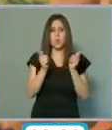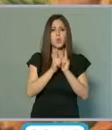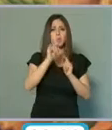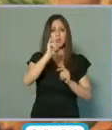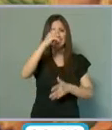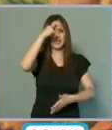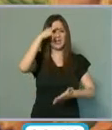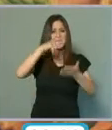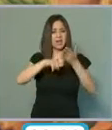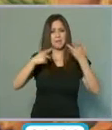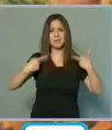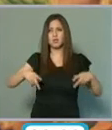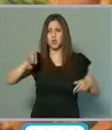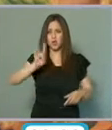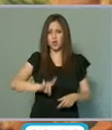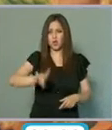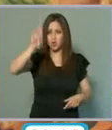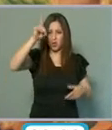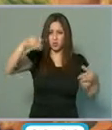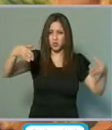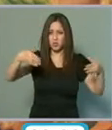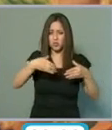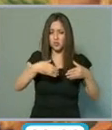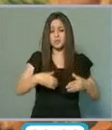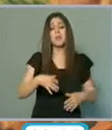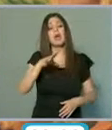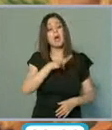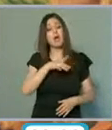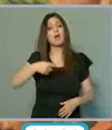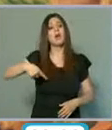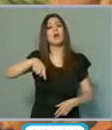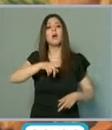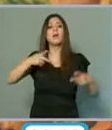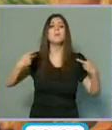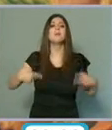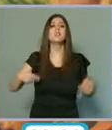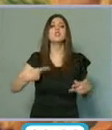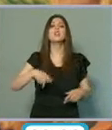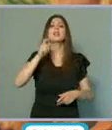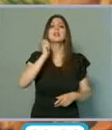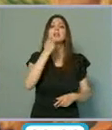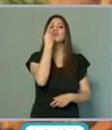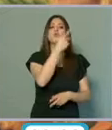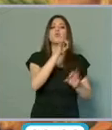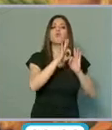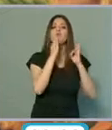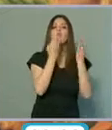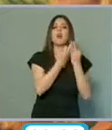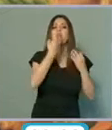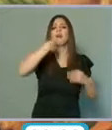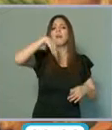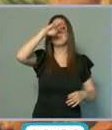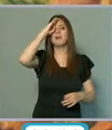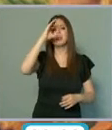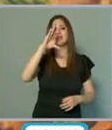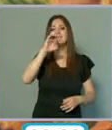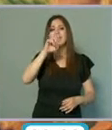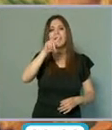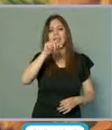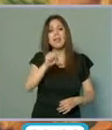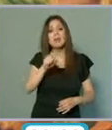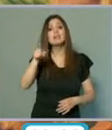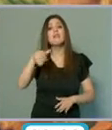es? Hay teorías acerca de las creencias de los celtas porque desafortunadamente no dejaron nada